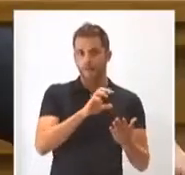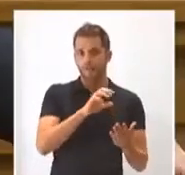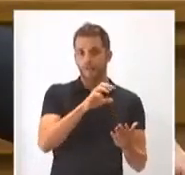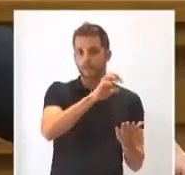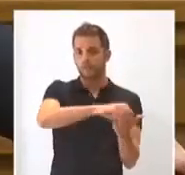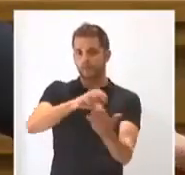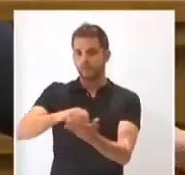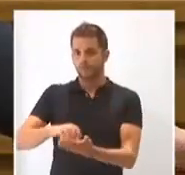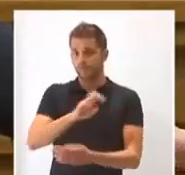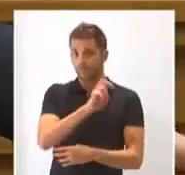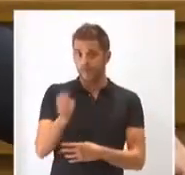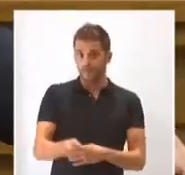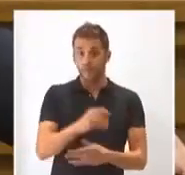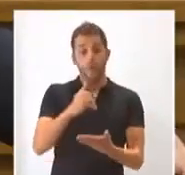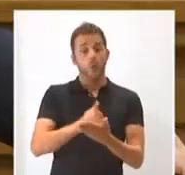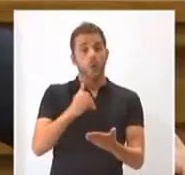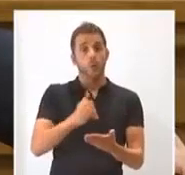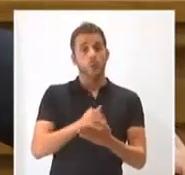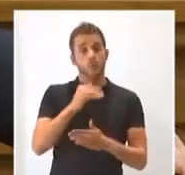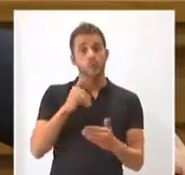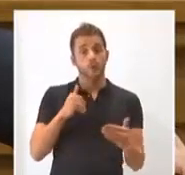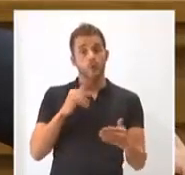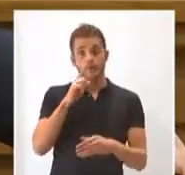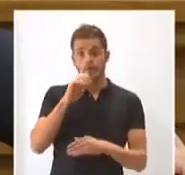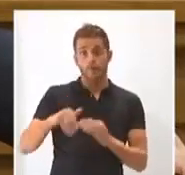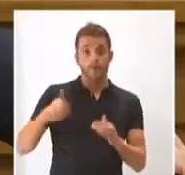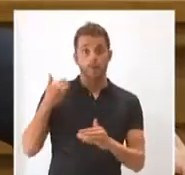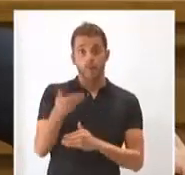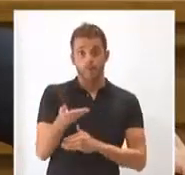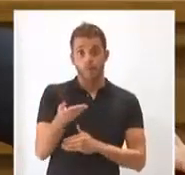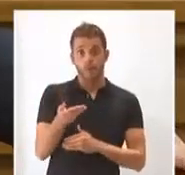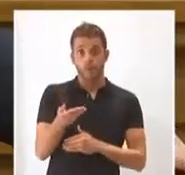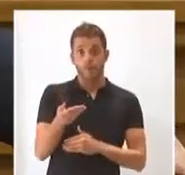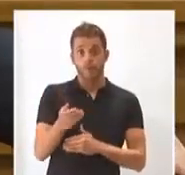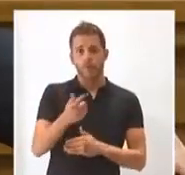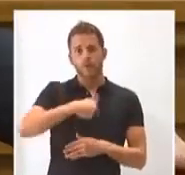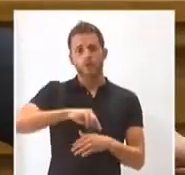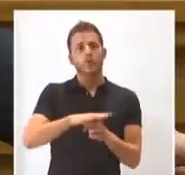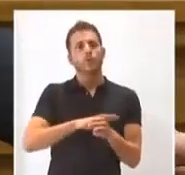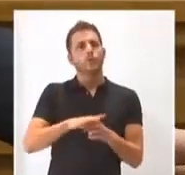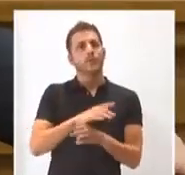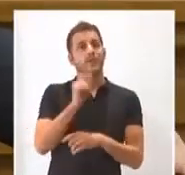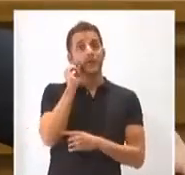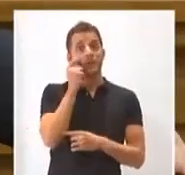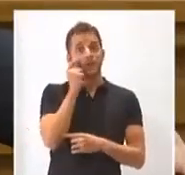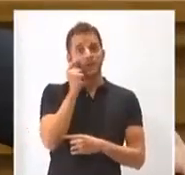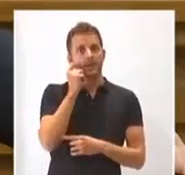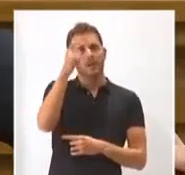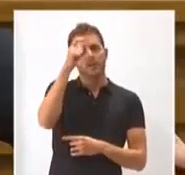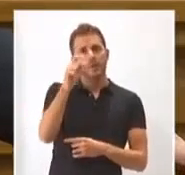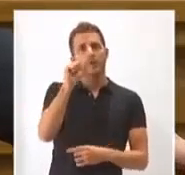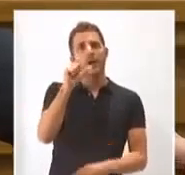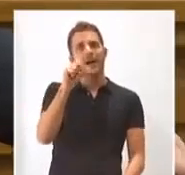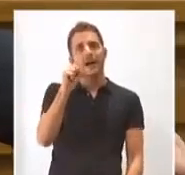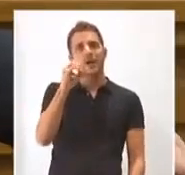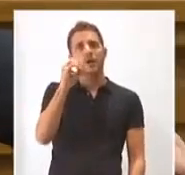el próximo curso el próximo curso ya tendremos la provincia de guadalajara y eso en alovera y el siguiente